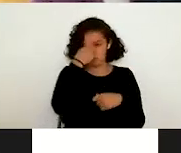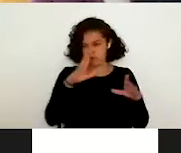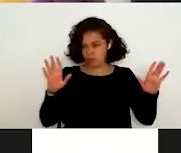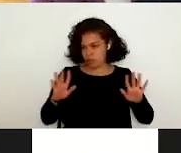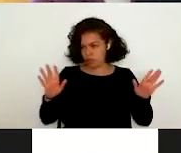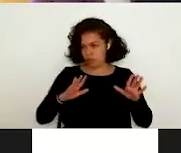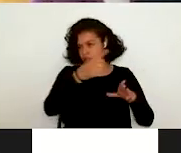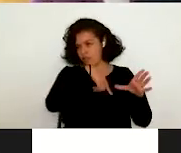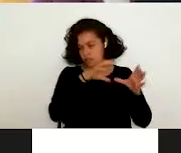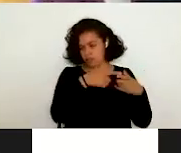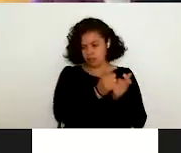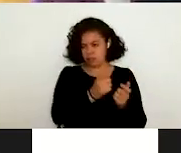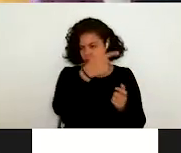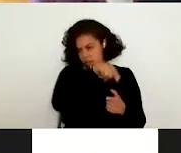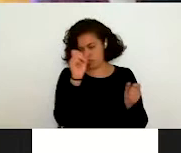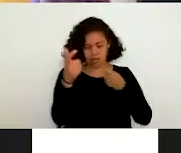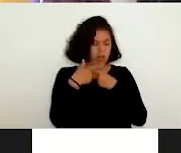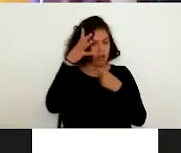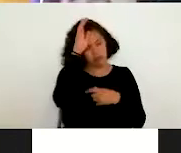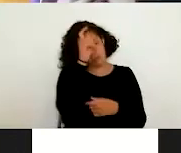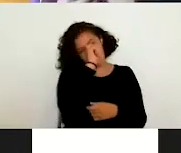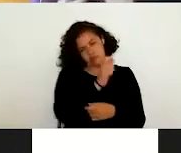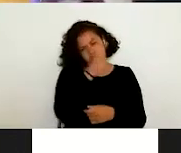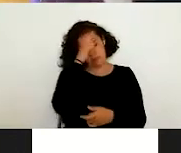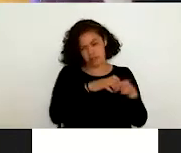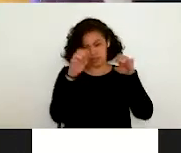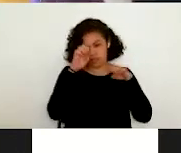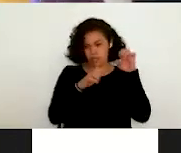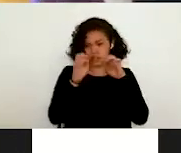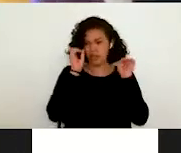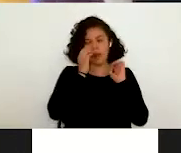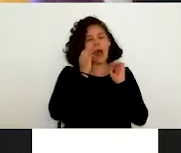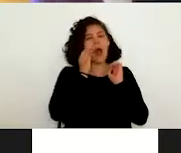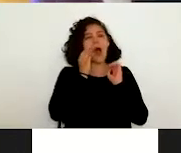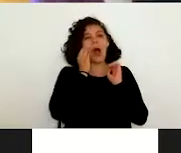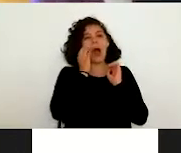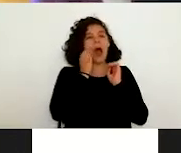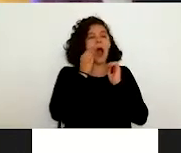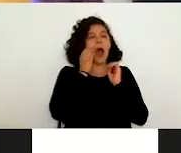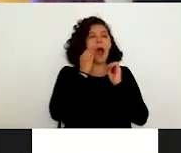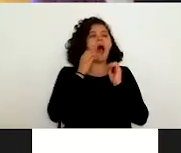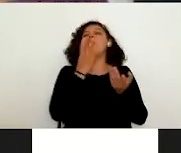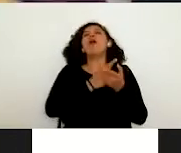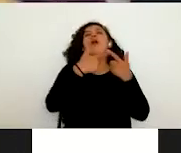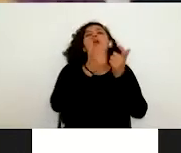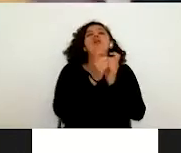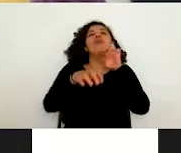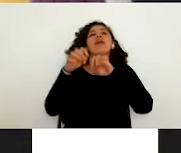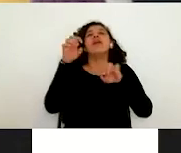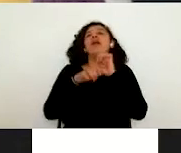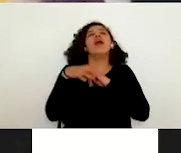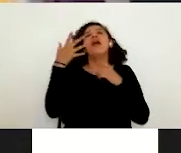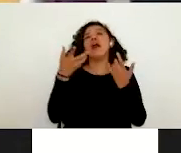alguna definición en cuanto a la edad, o sea que solamente van a ser grupos de edad en